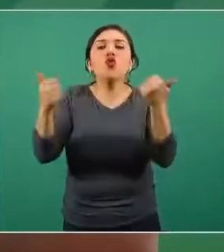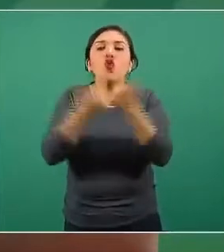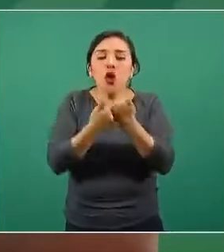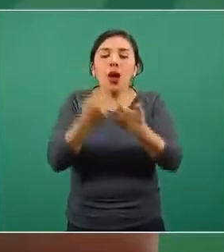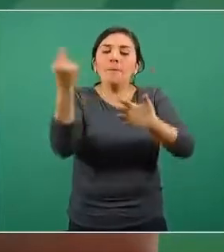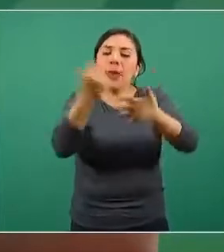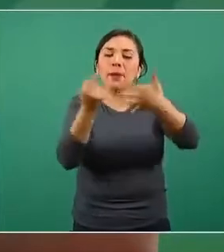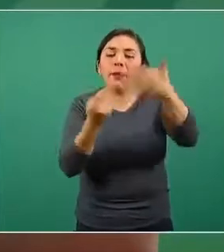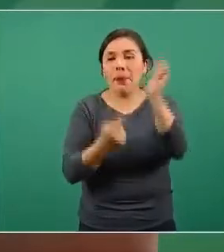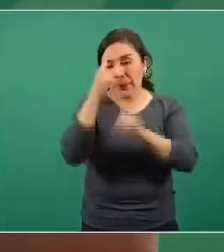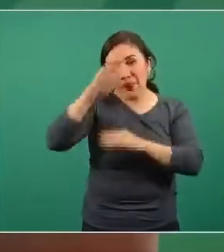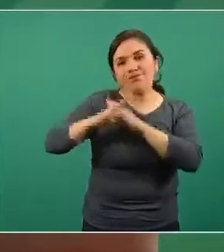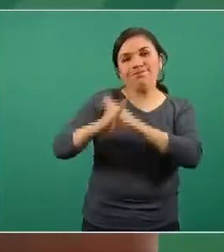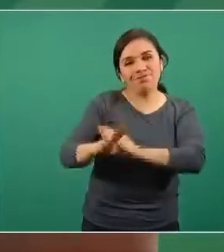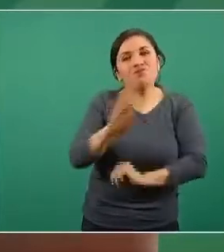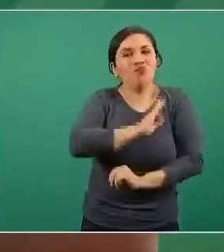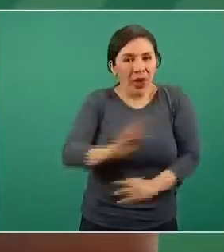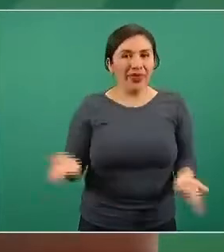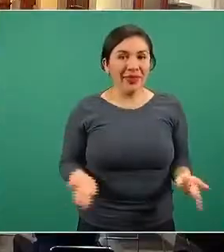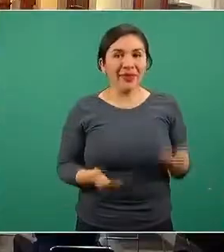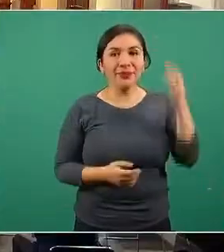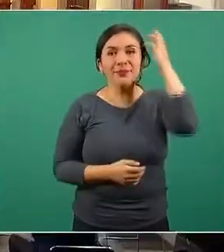prevención y control de infecciones.